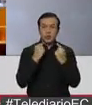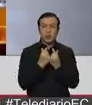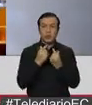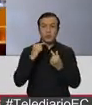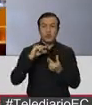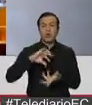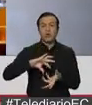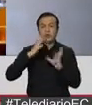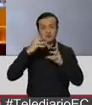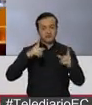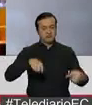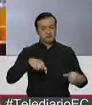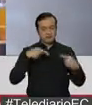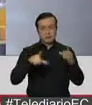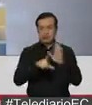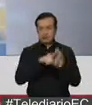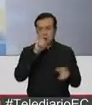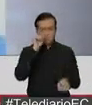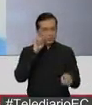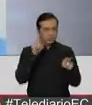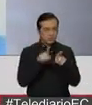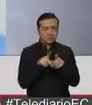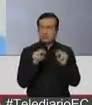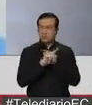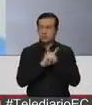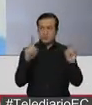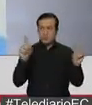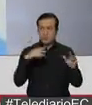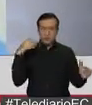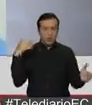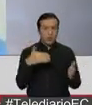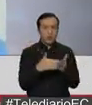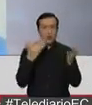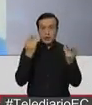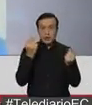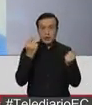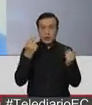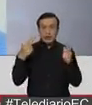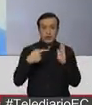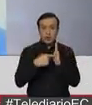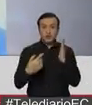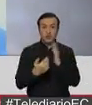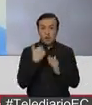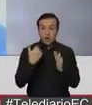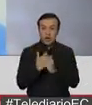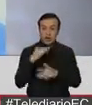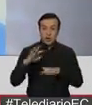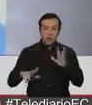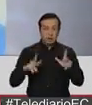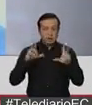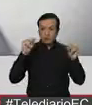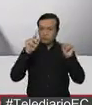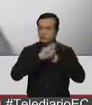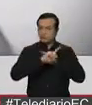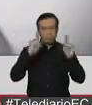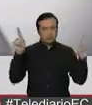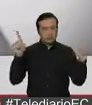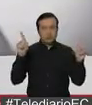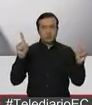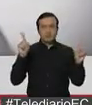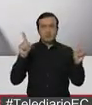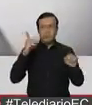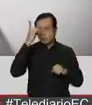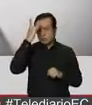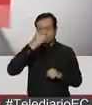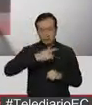de oposición a esta ley. Y hoy día estamos en contra de que le metan la mano con más impuestos a los ecuatorianos y a las empresas. Y fue una